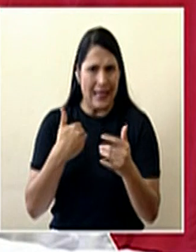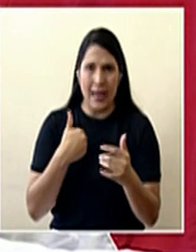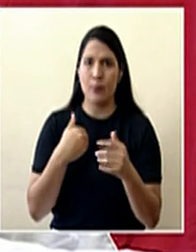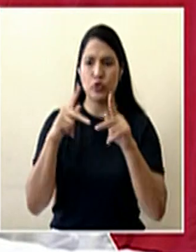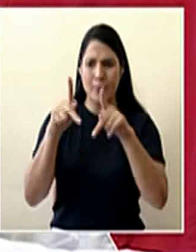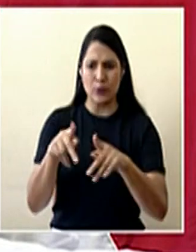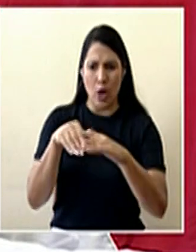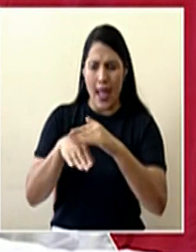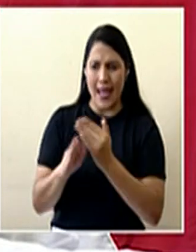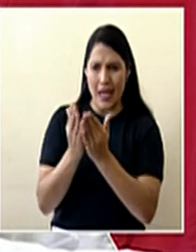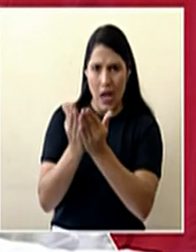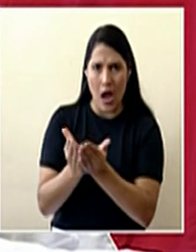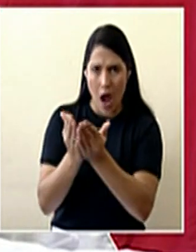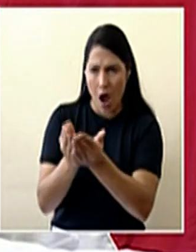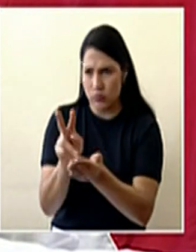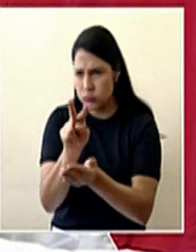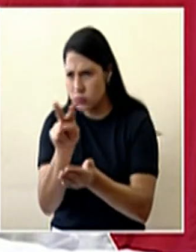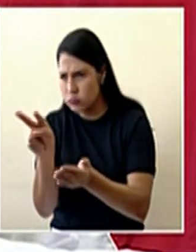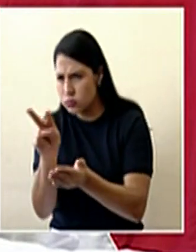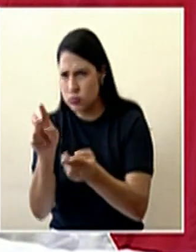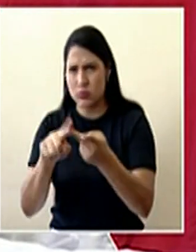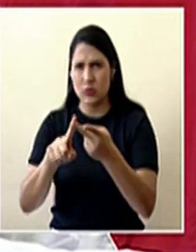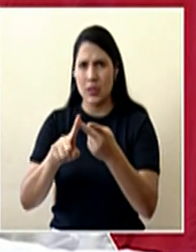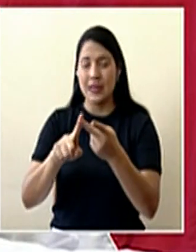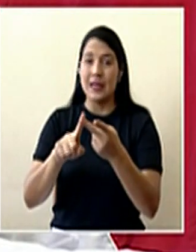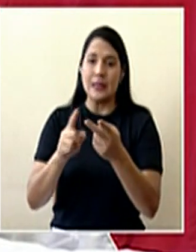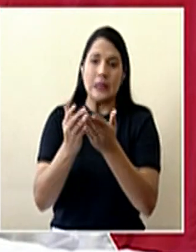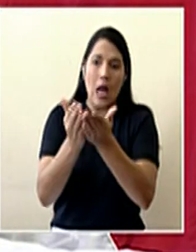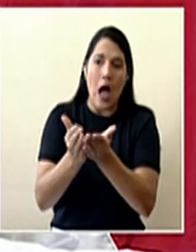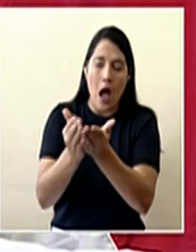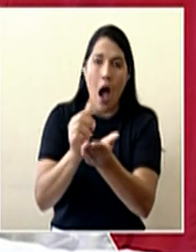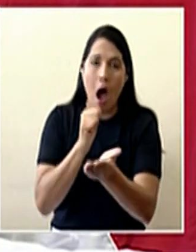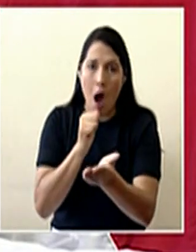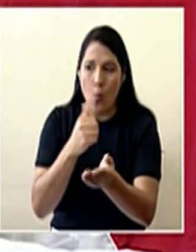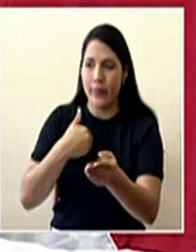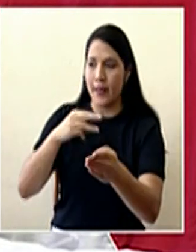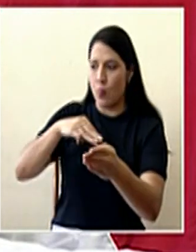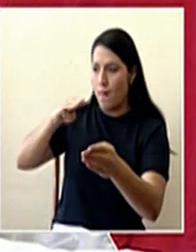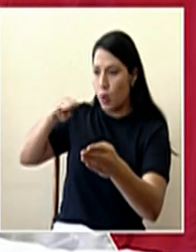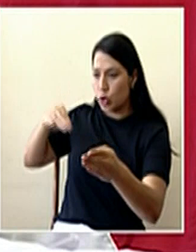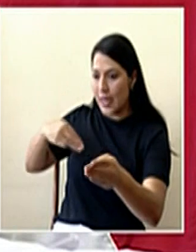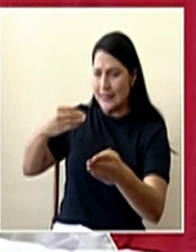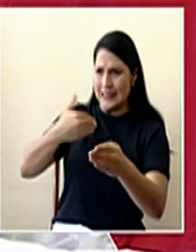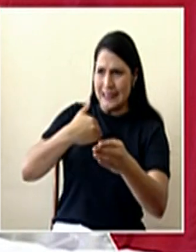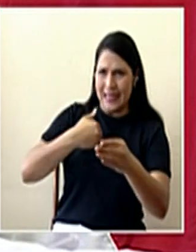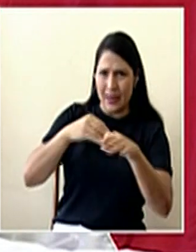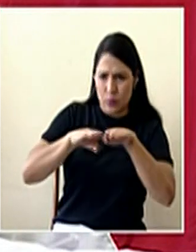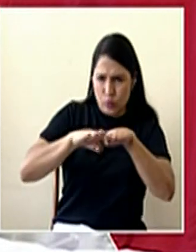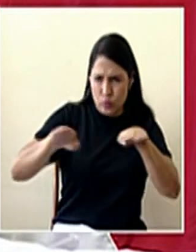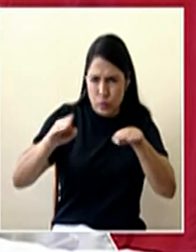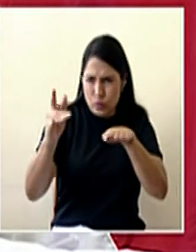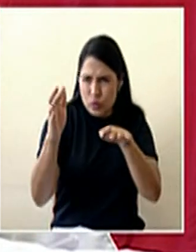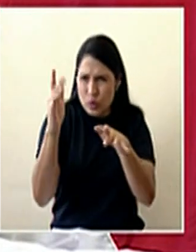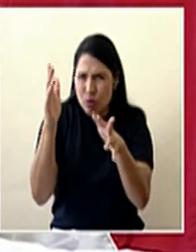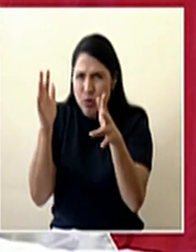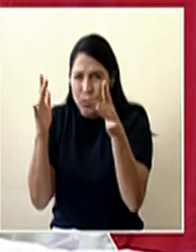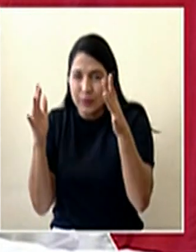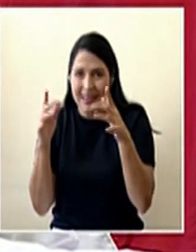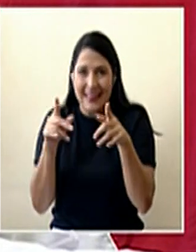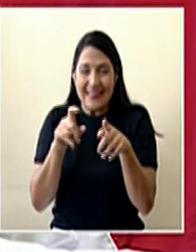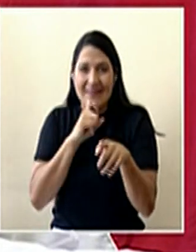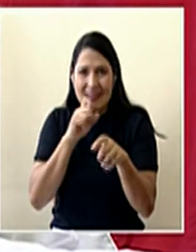puntos montañosos, planicies un poco complicadas, pero quiero que sepan que estamos haciendo un esfuerzo importante. Y reiterar,